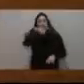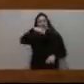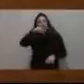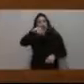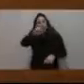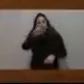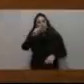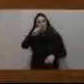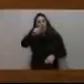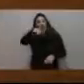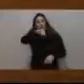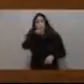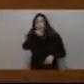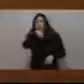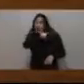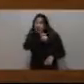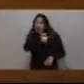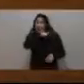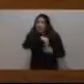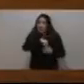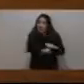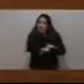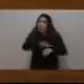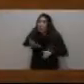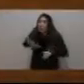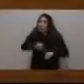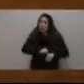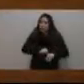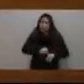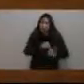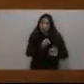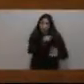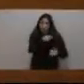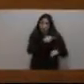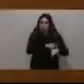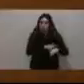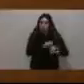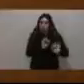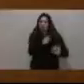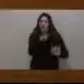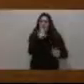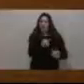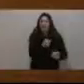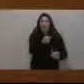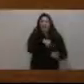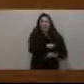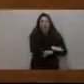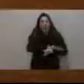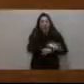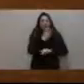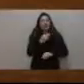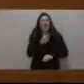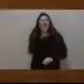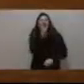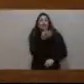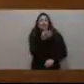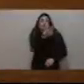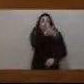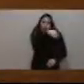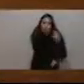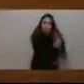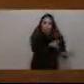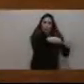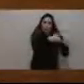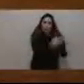Morales no se encontraban en el Gobierno en aquel momento, en el que usted me hace referencia. Quien estaba en el Gobierno era el Gobierno socialista. Eran ustedes y, por tanto, son